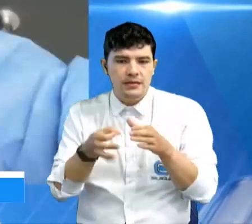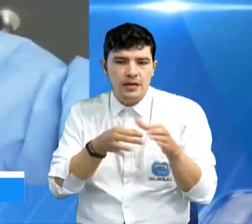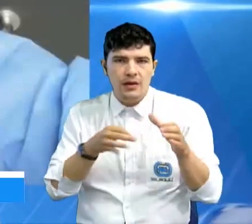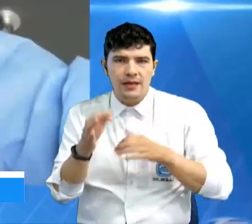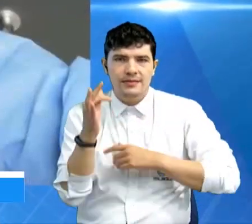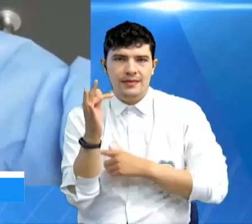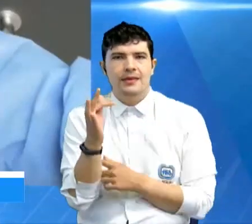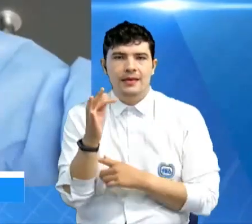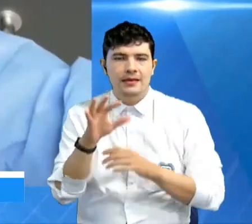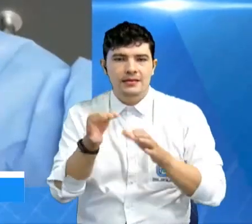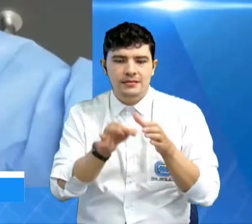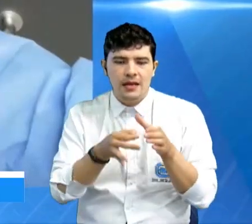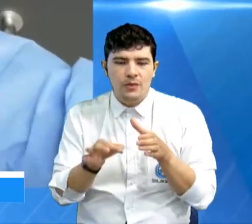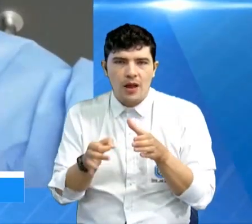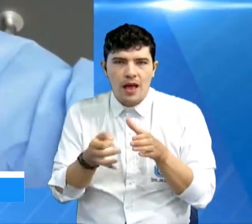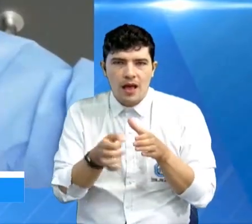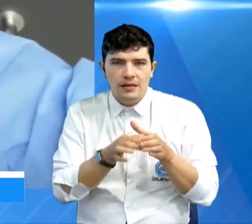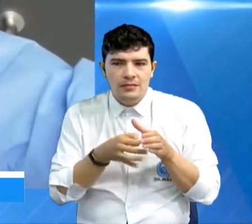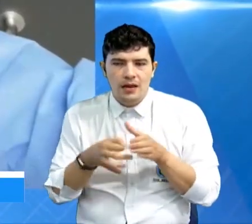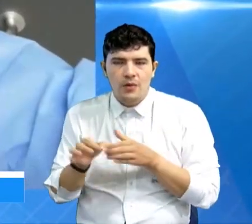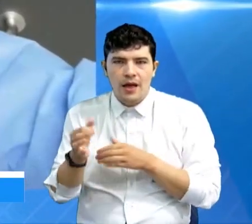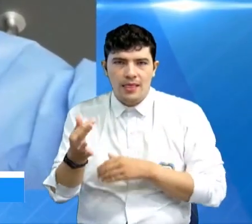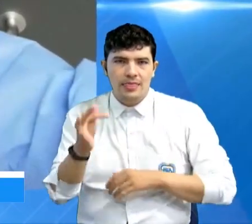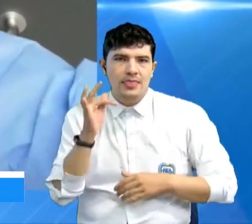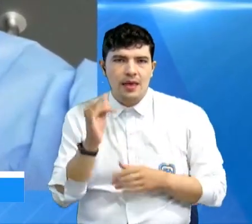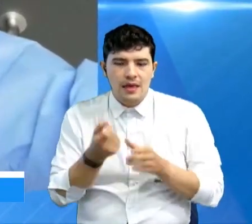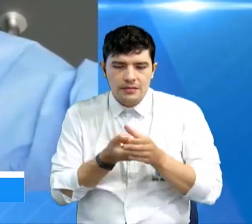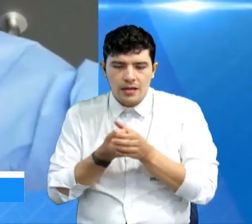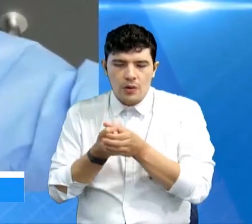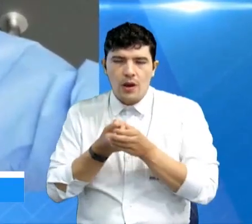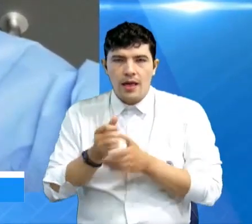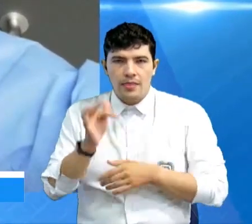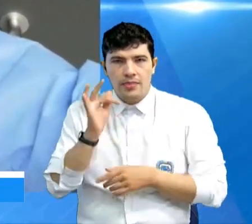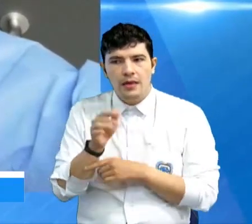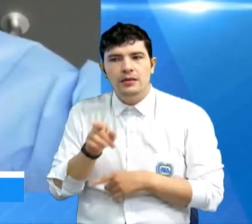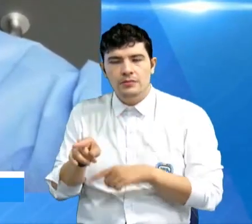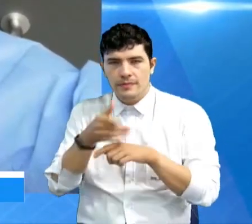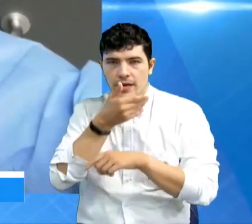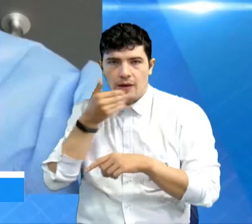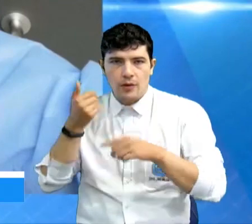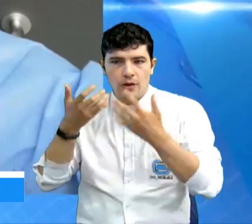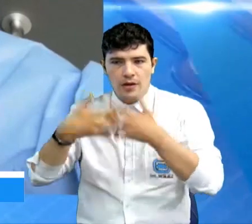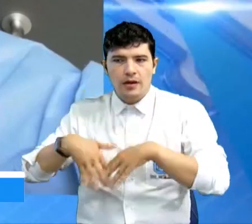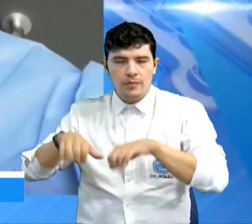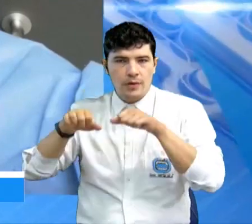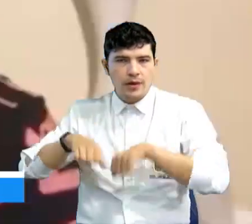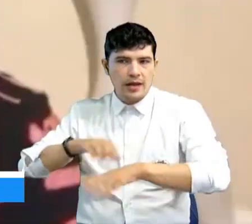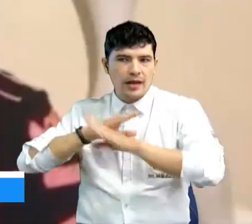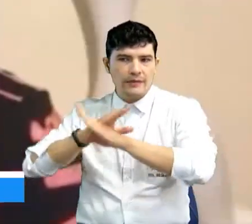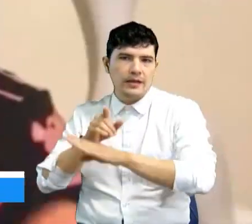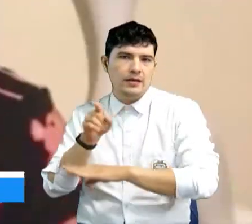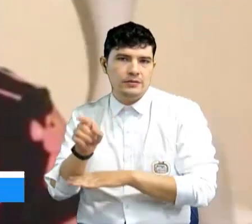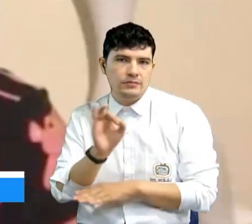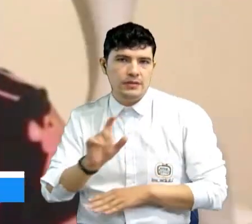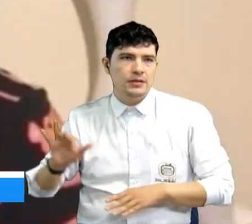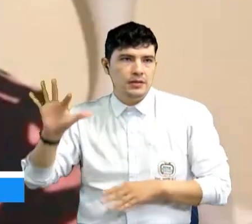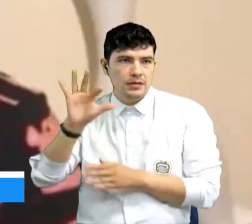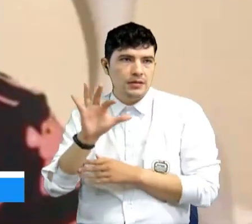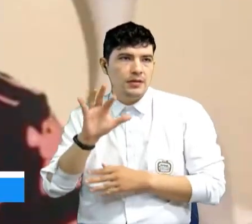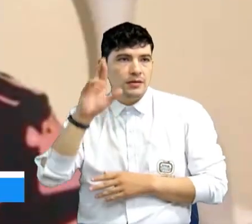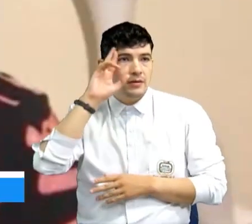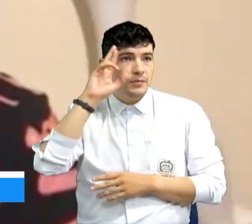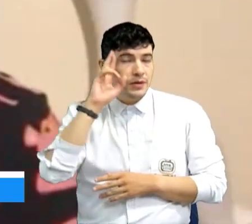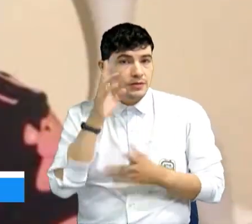tradicional a este son las mejores las células que puedes producir para atacar al virus hicieron ya